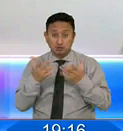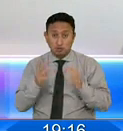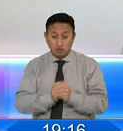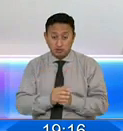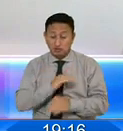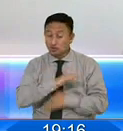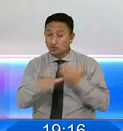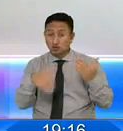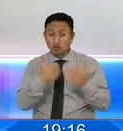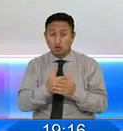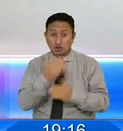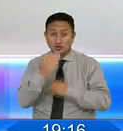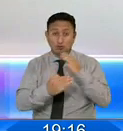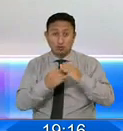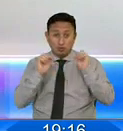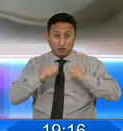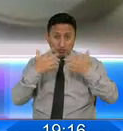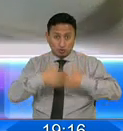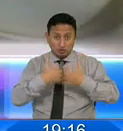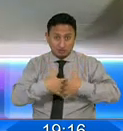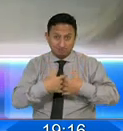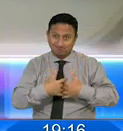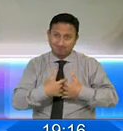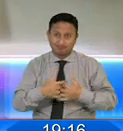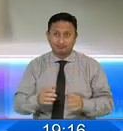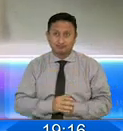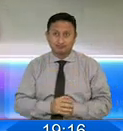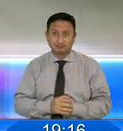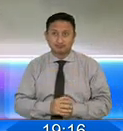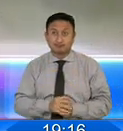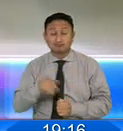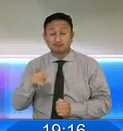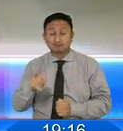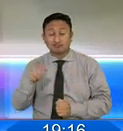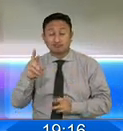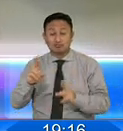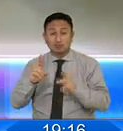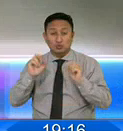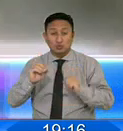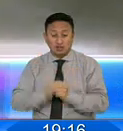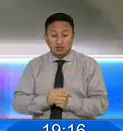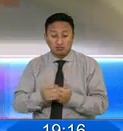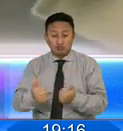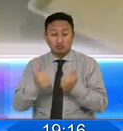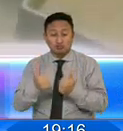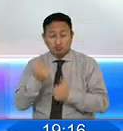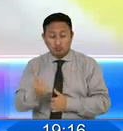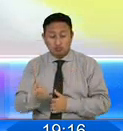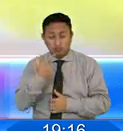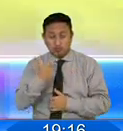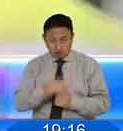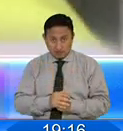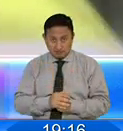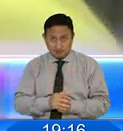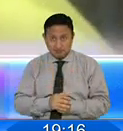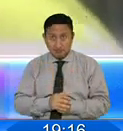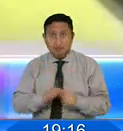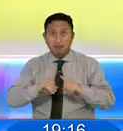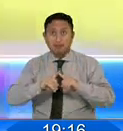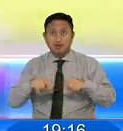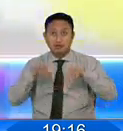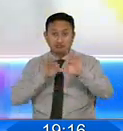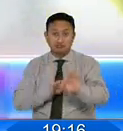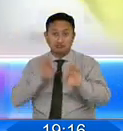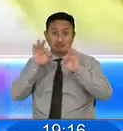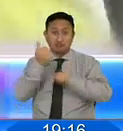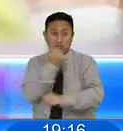laboratorios del mundo pueden producir y aunque el fármaco se augura como un ensayo exitoso contra el virus no podría ser reemplazado